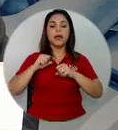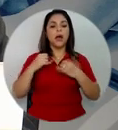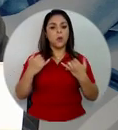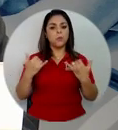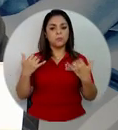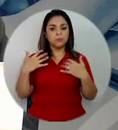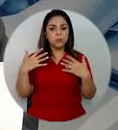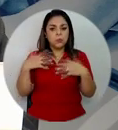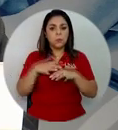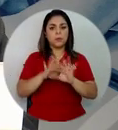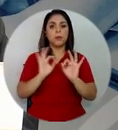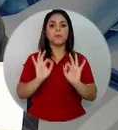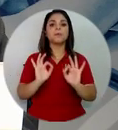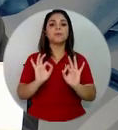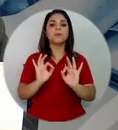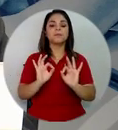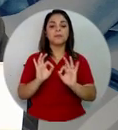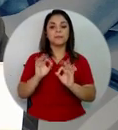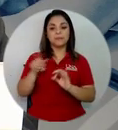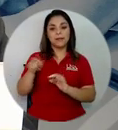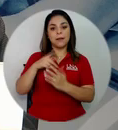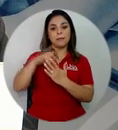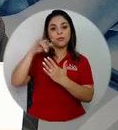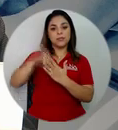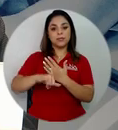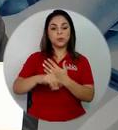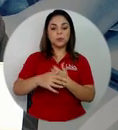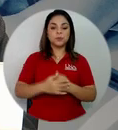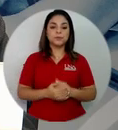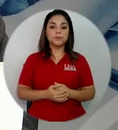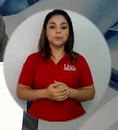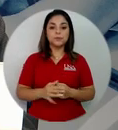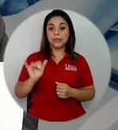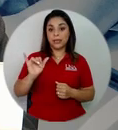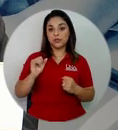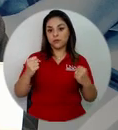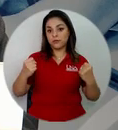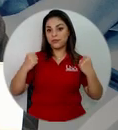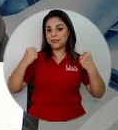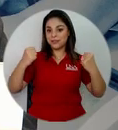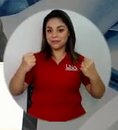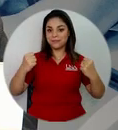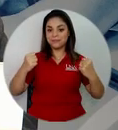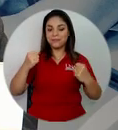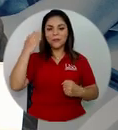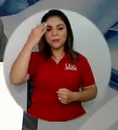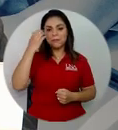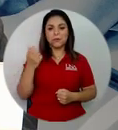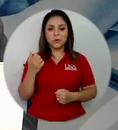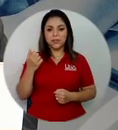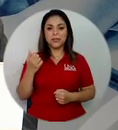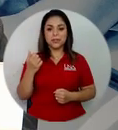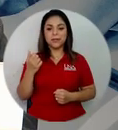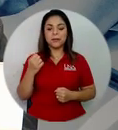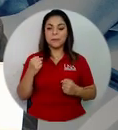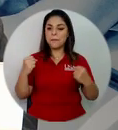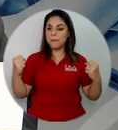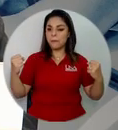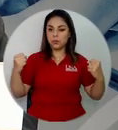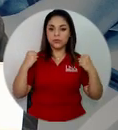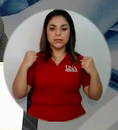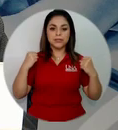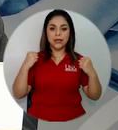incorporado muy bien, muy positivamente al proyecto como tal. Eso fortalece, ¿verdad?